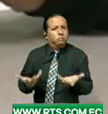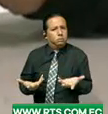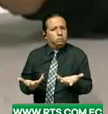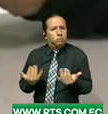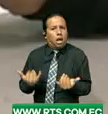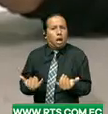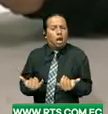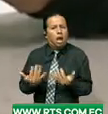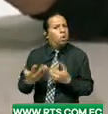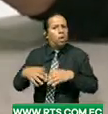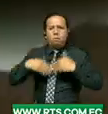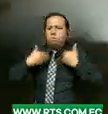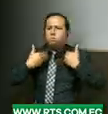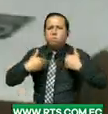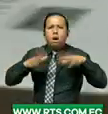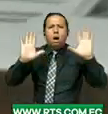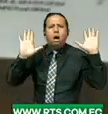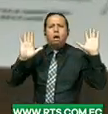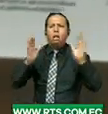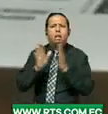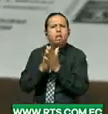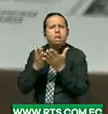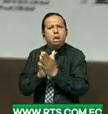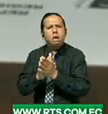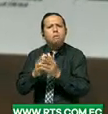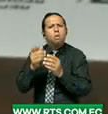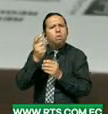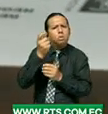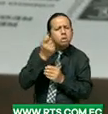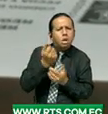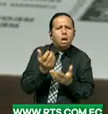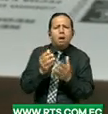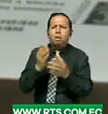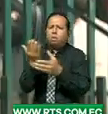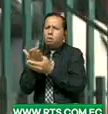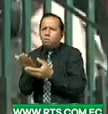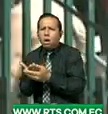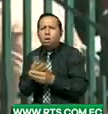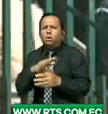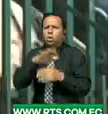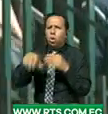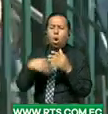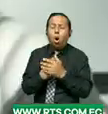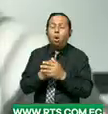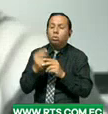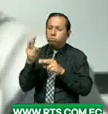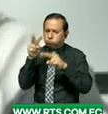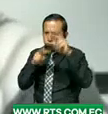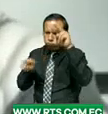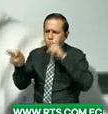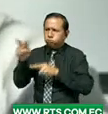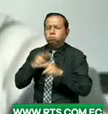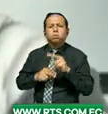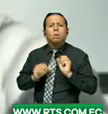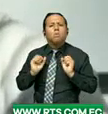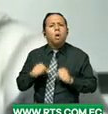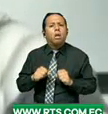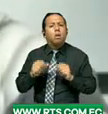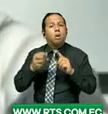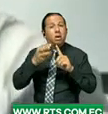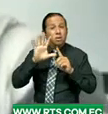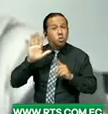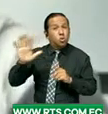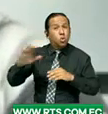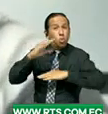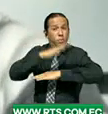contabilidad, libros, correspondencia, archivos y documentos que justifiquen sus operaciones. Que sea publicado en el sitio web